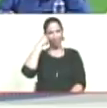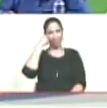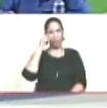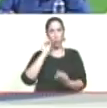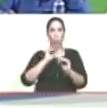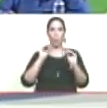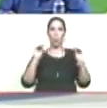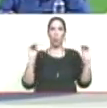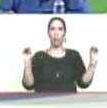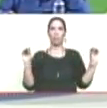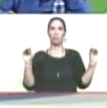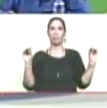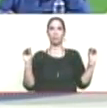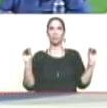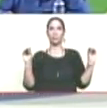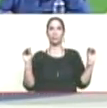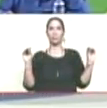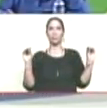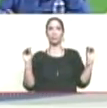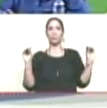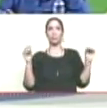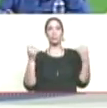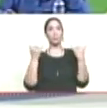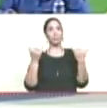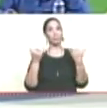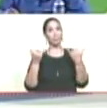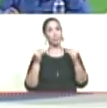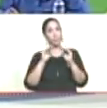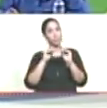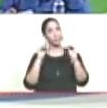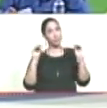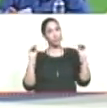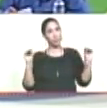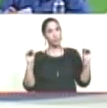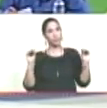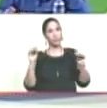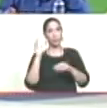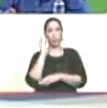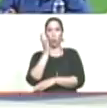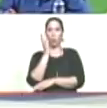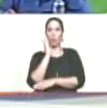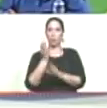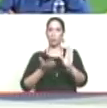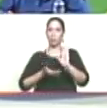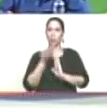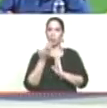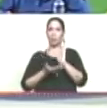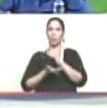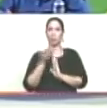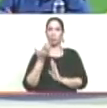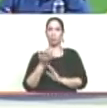convocar. Ahora vamos a convocar los congresos fundamentales